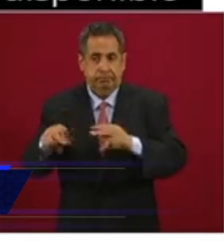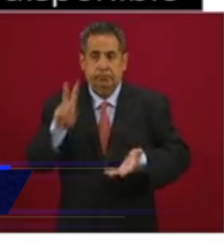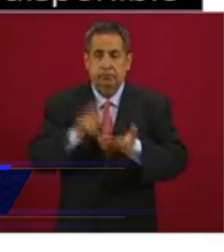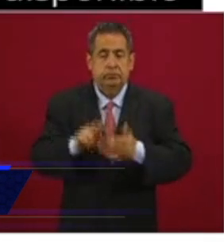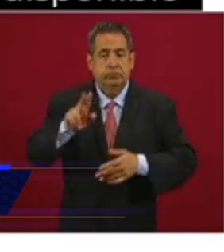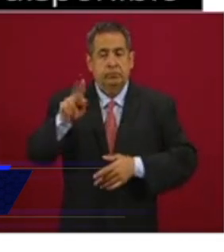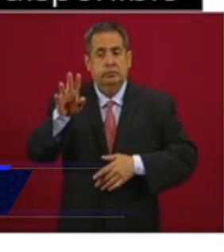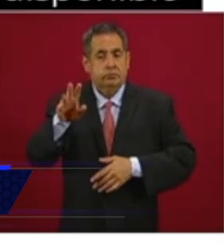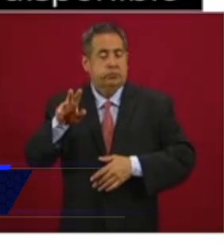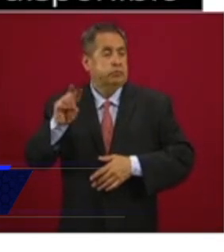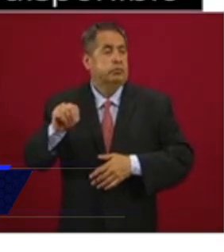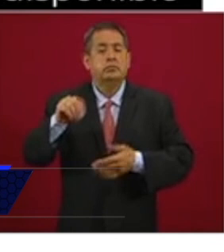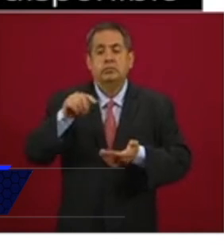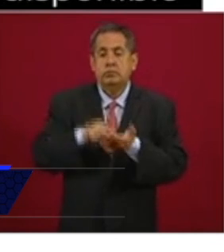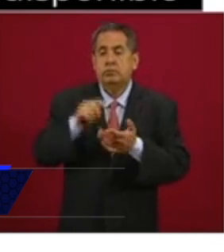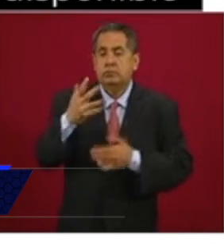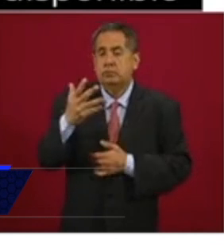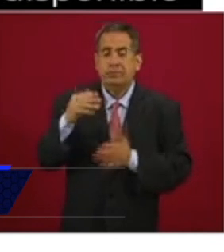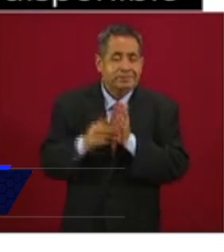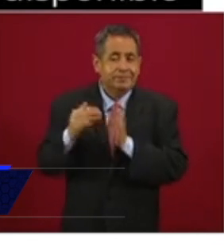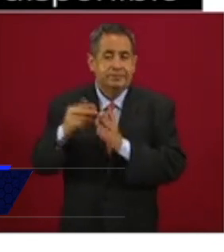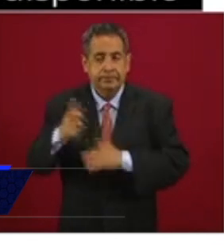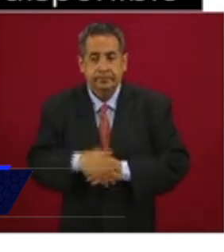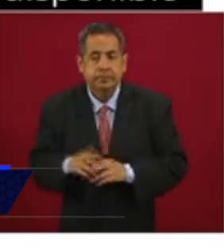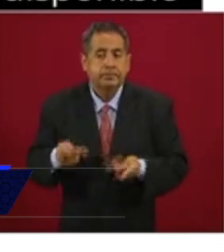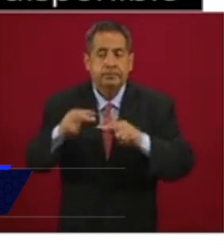2.089.5 millones de pesos. Se han vendido